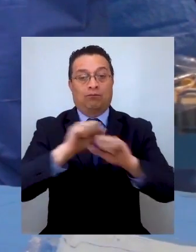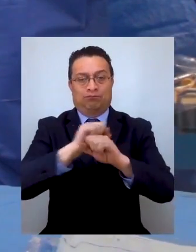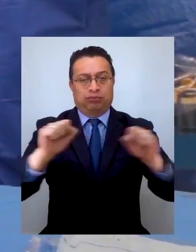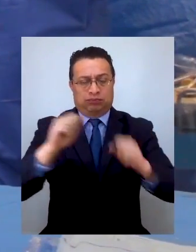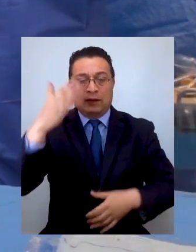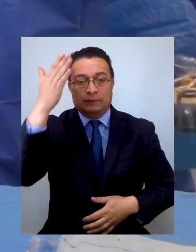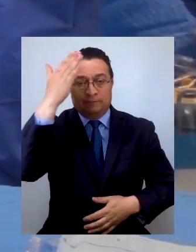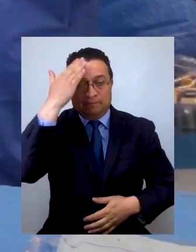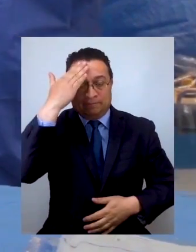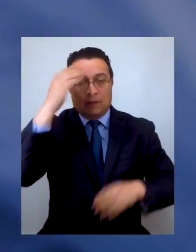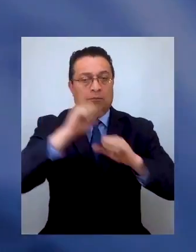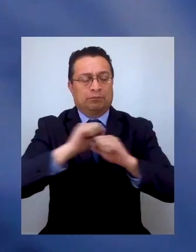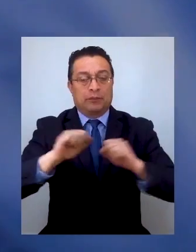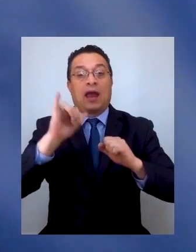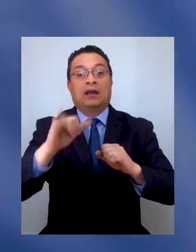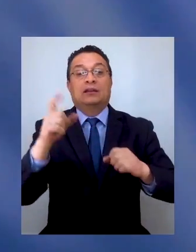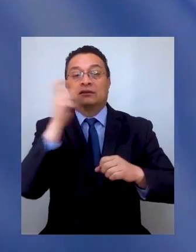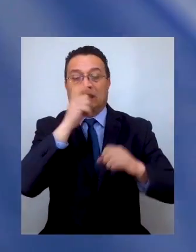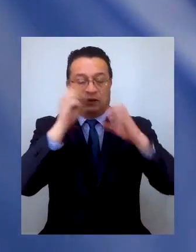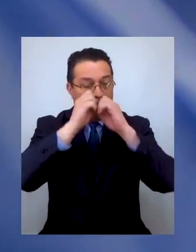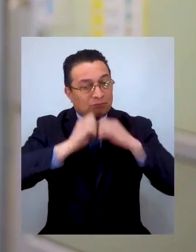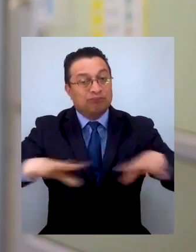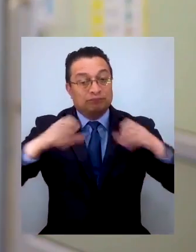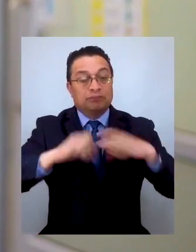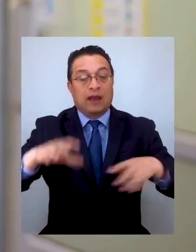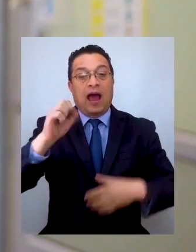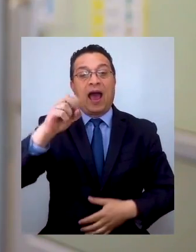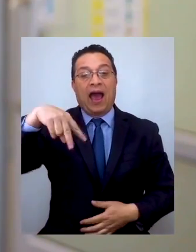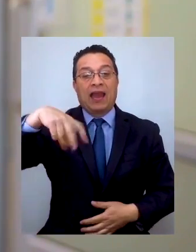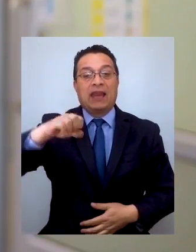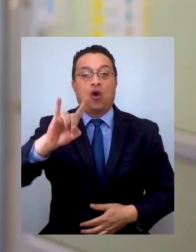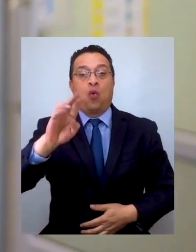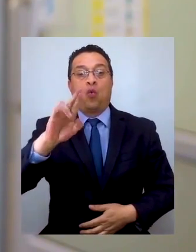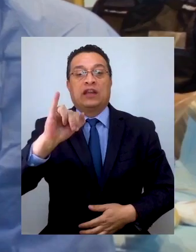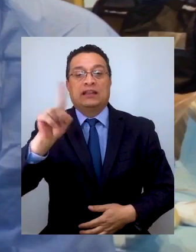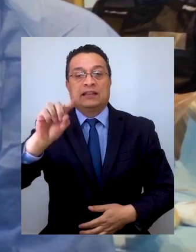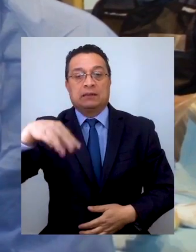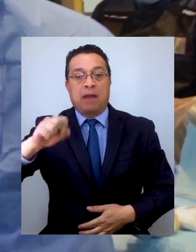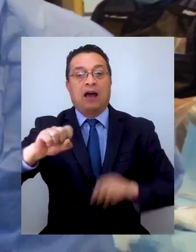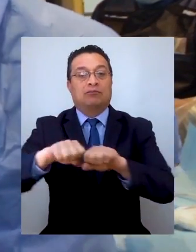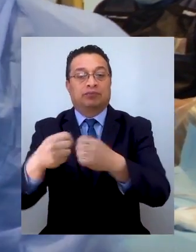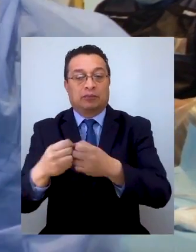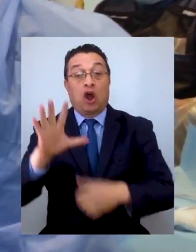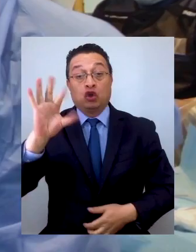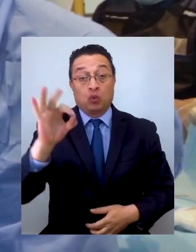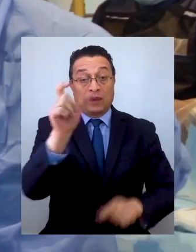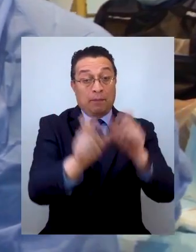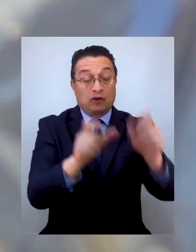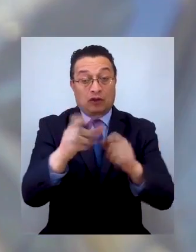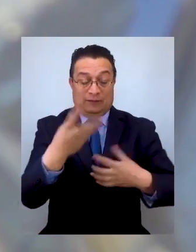accidentes cerebrovasculares isquémicos y hemorragias subaracnoideas por aneurismas cerebrales rotos. 50 pacientes